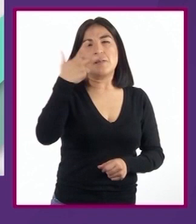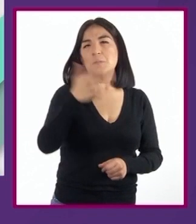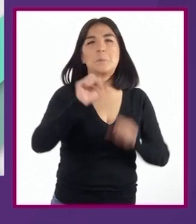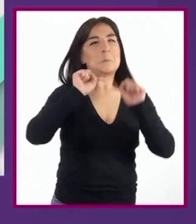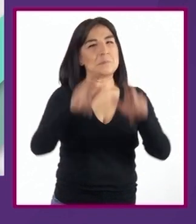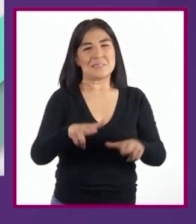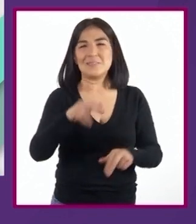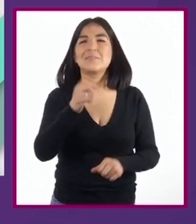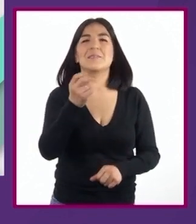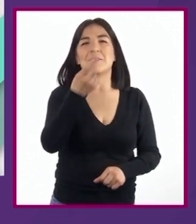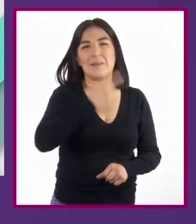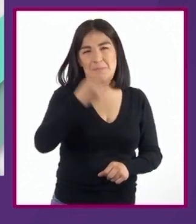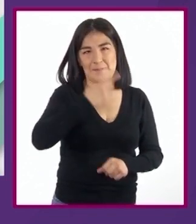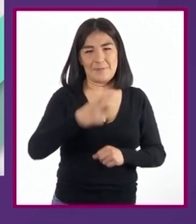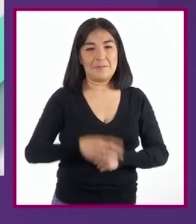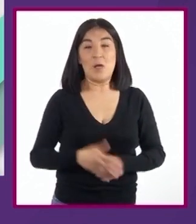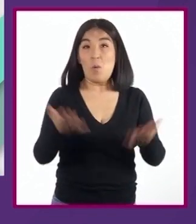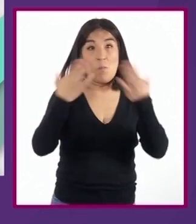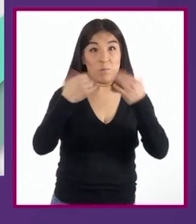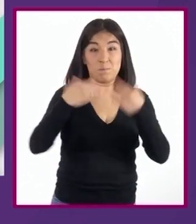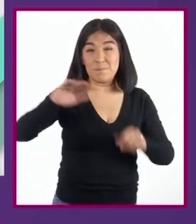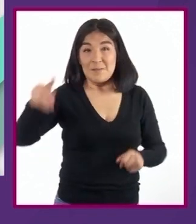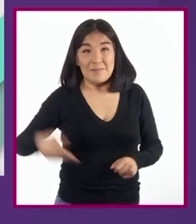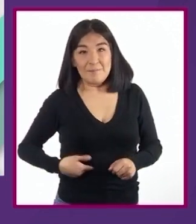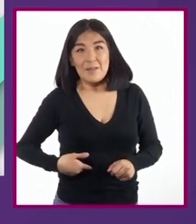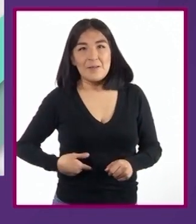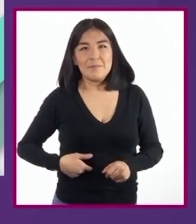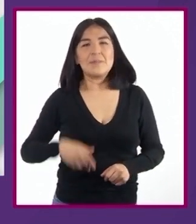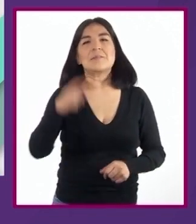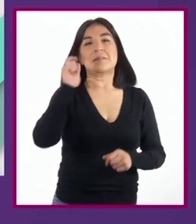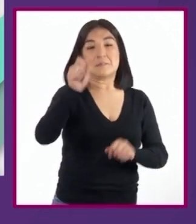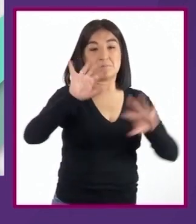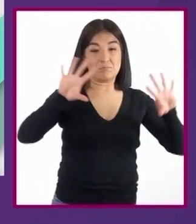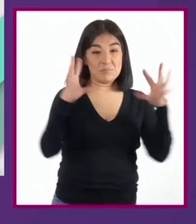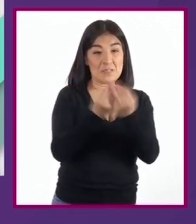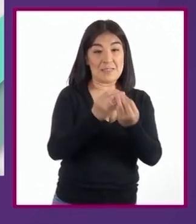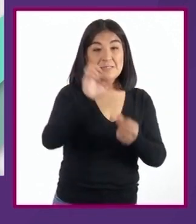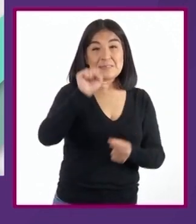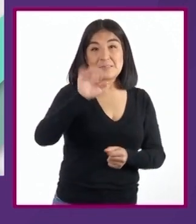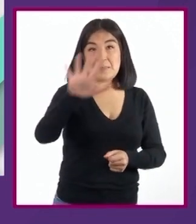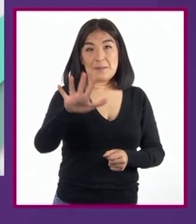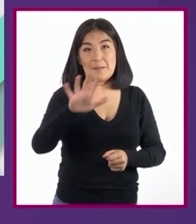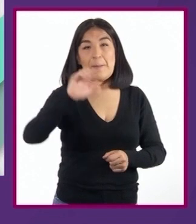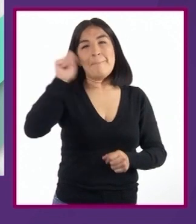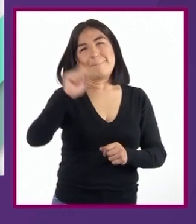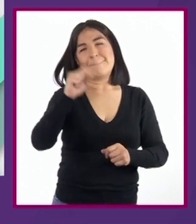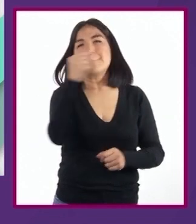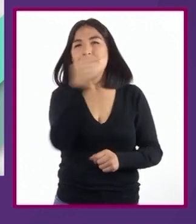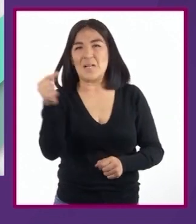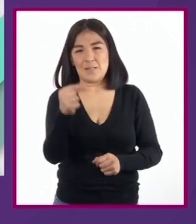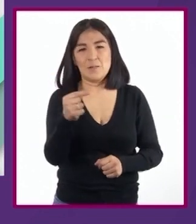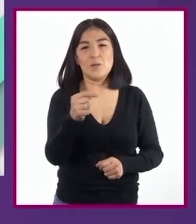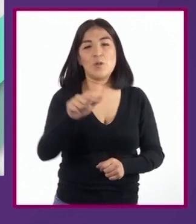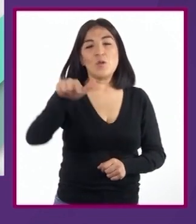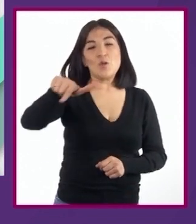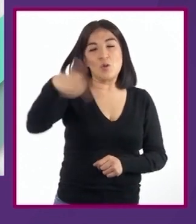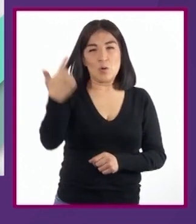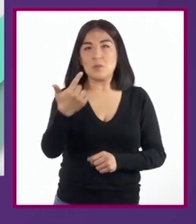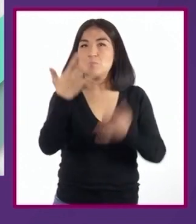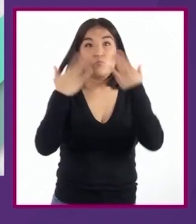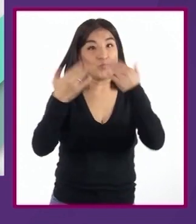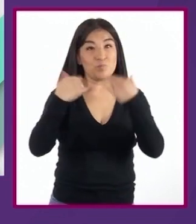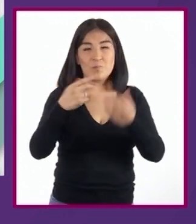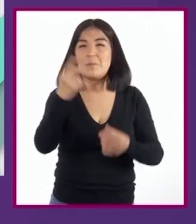diabetes. Para los que no tienen fractura, si en total son 65 menos 12 que no tienen